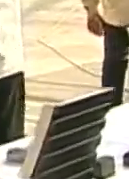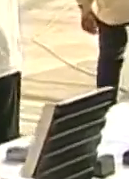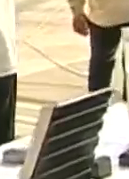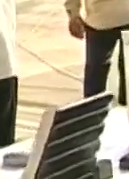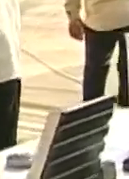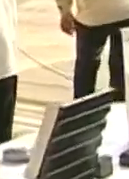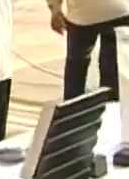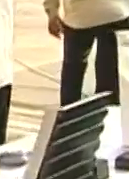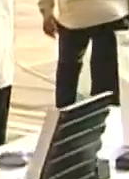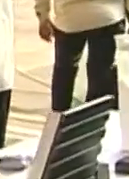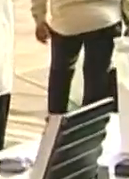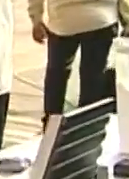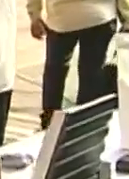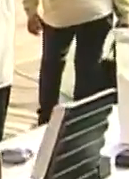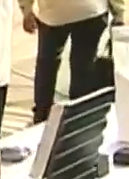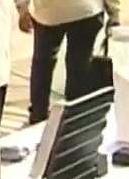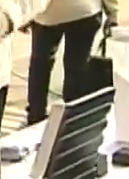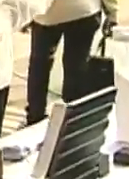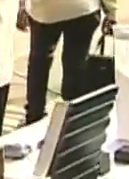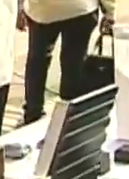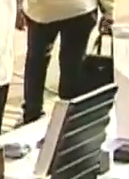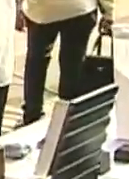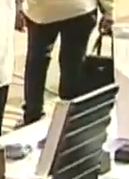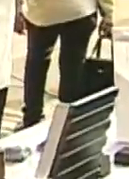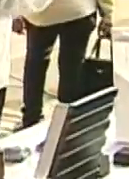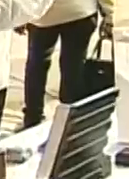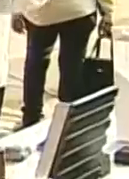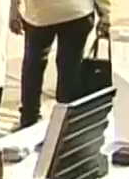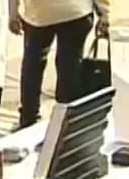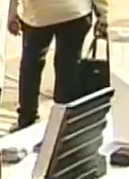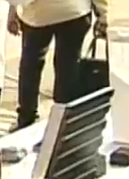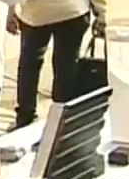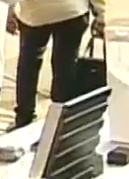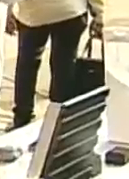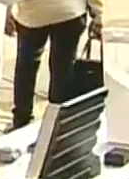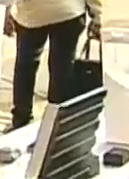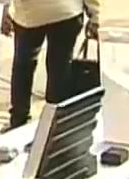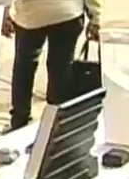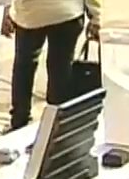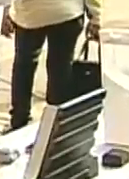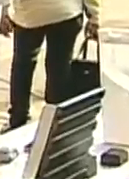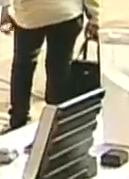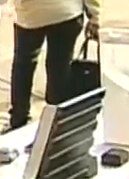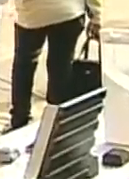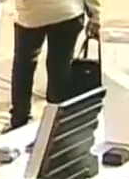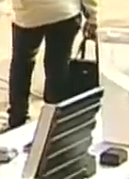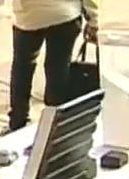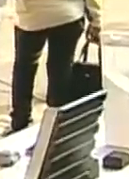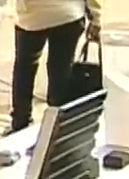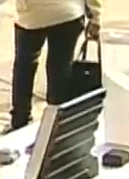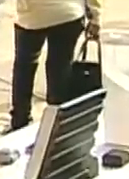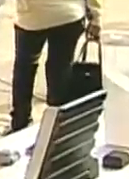las necesidades de un pueblo como prioridad satisfacer las necesidades producir